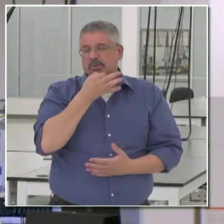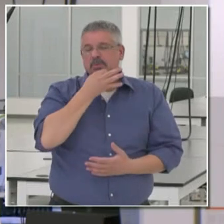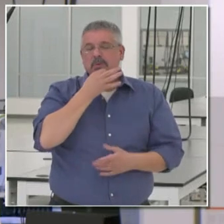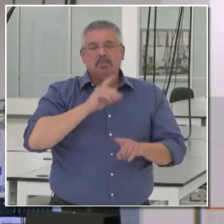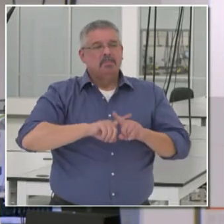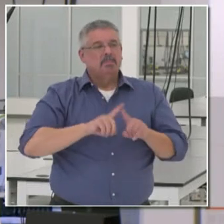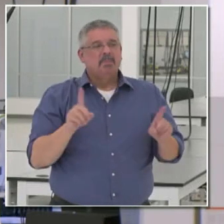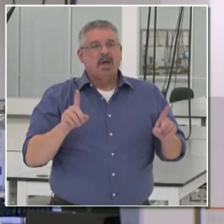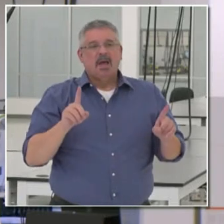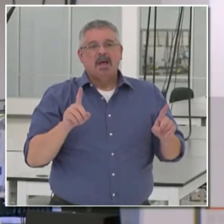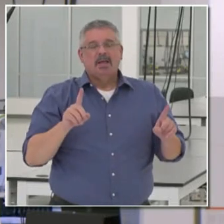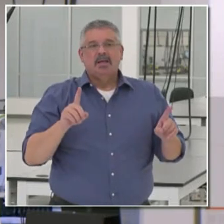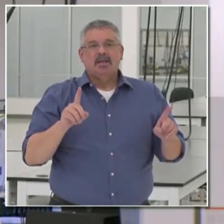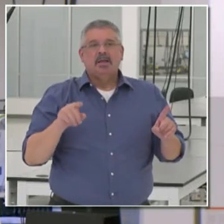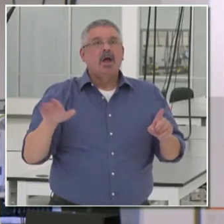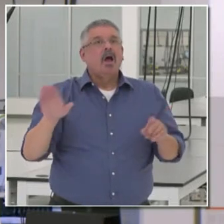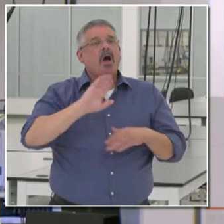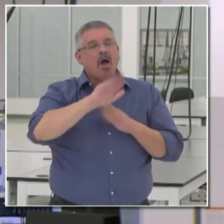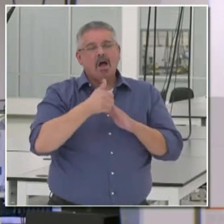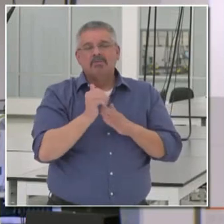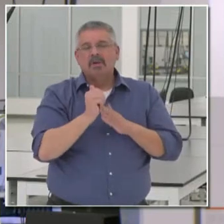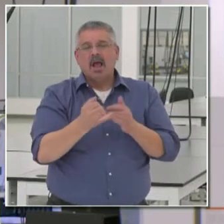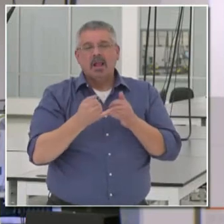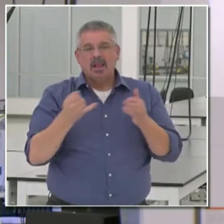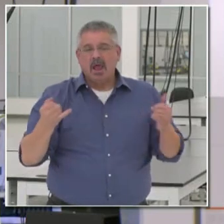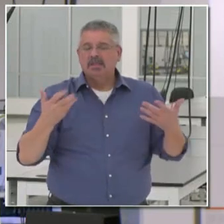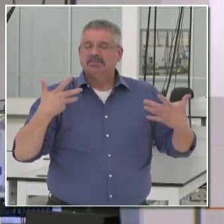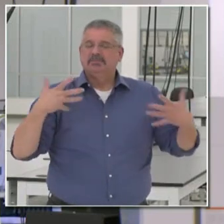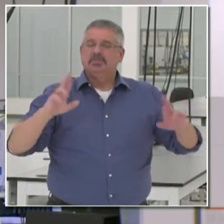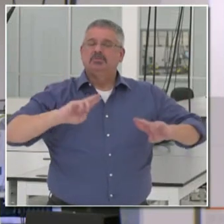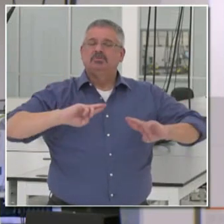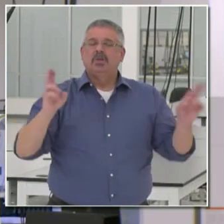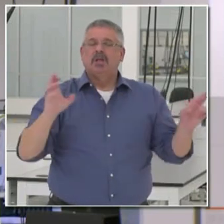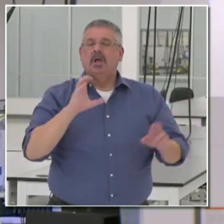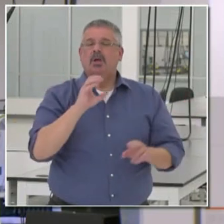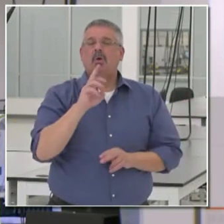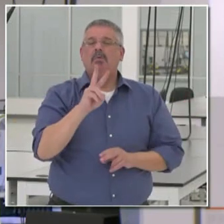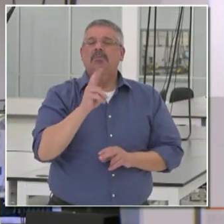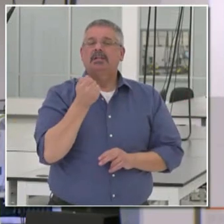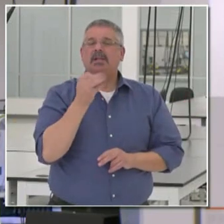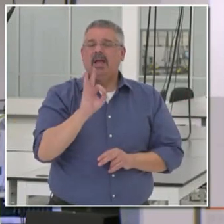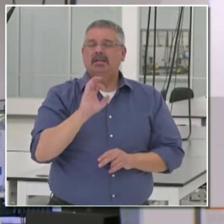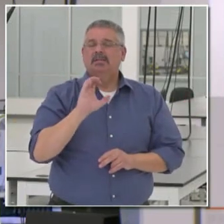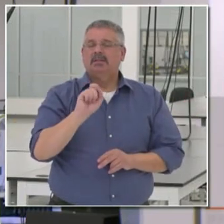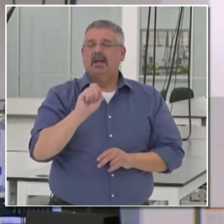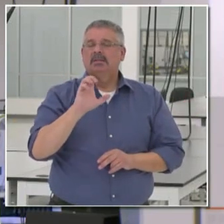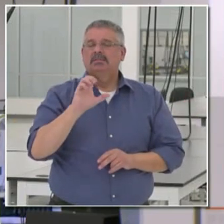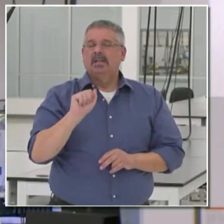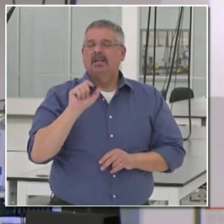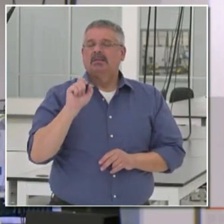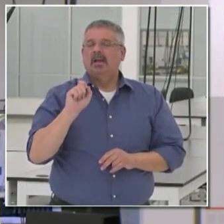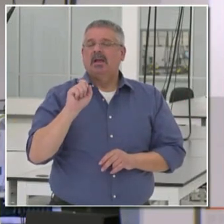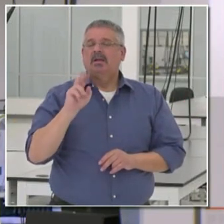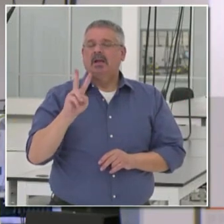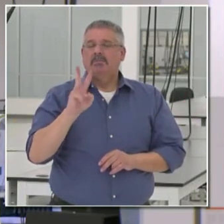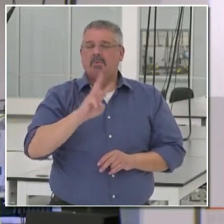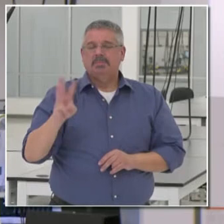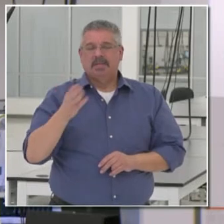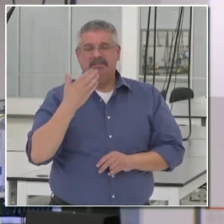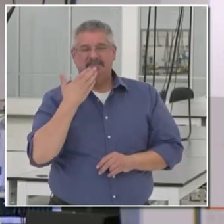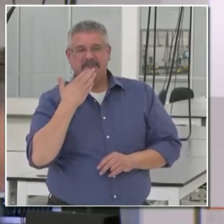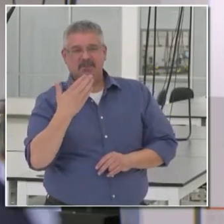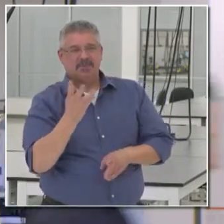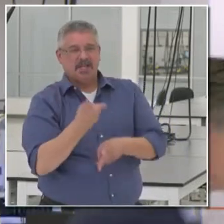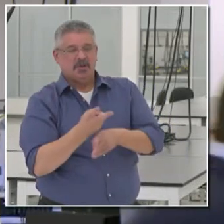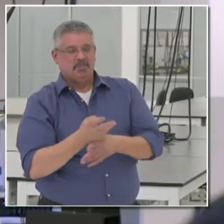información muy pronto pero todas las guías todos los reglamentos que tenemos y que existen están allí en esa página como 19